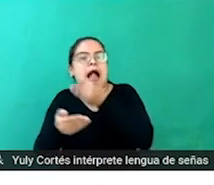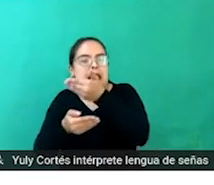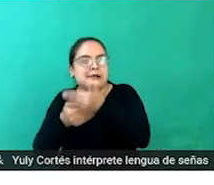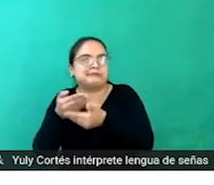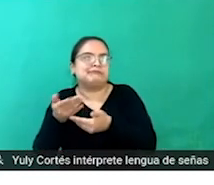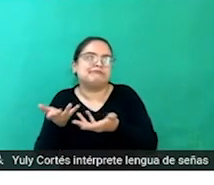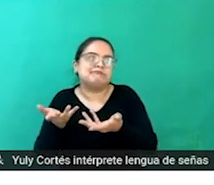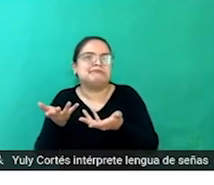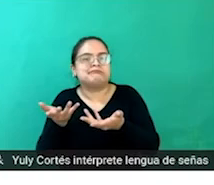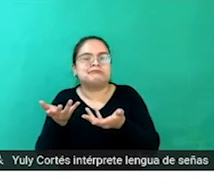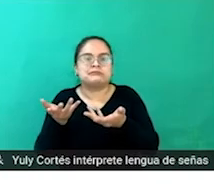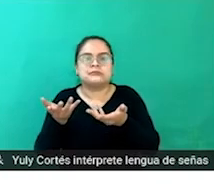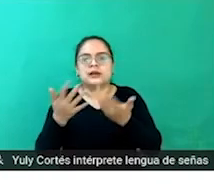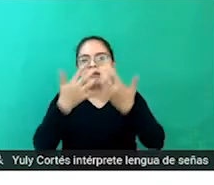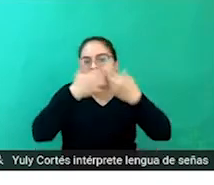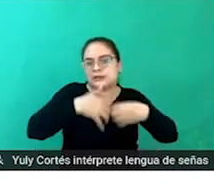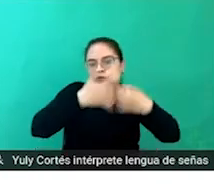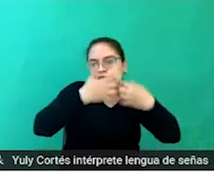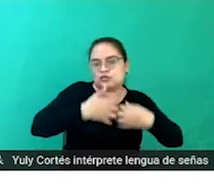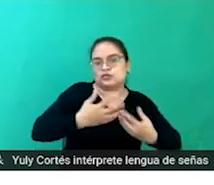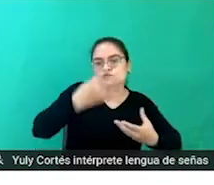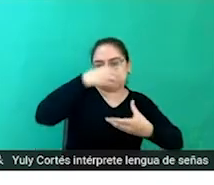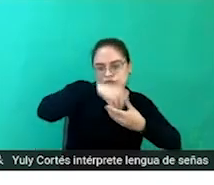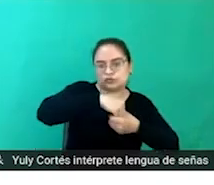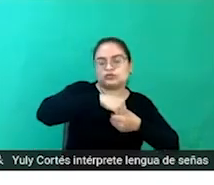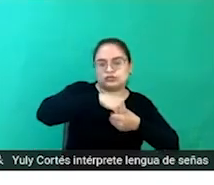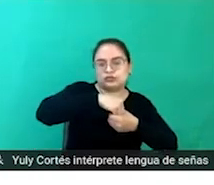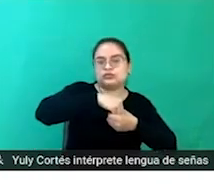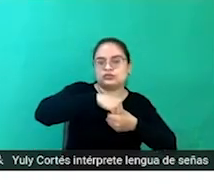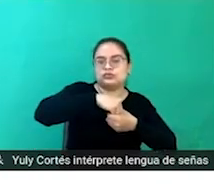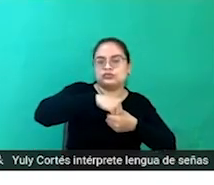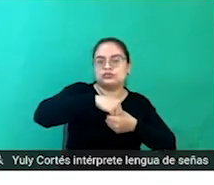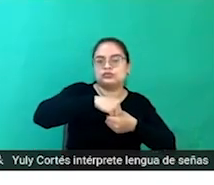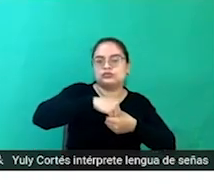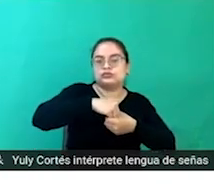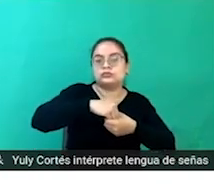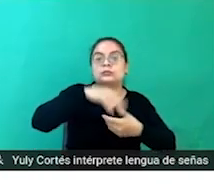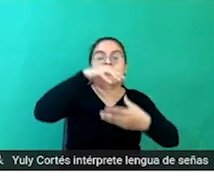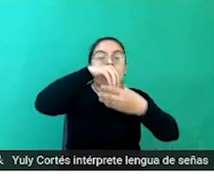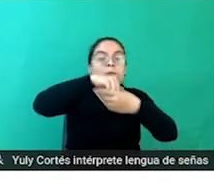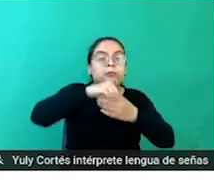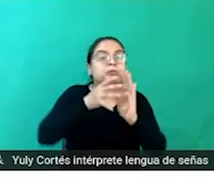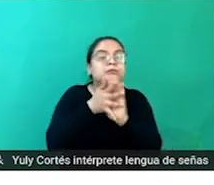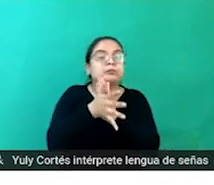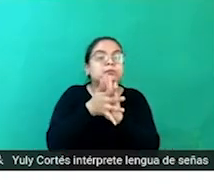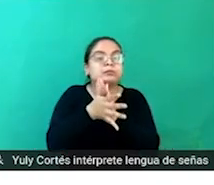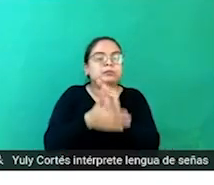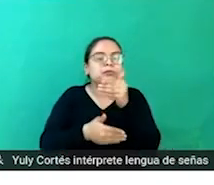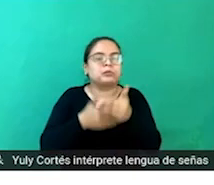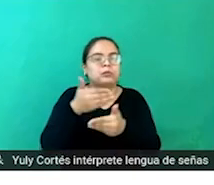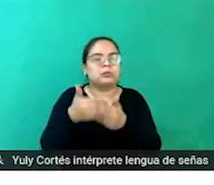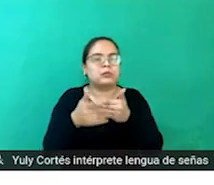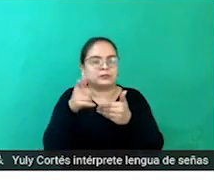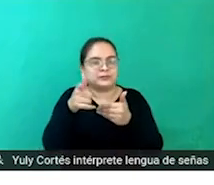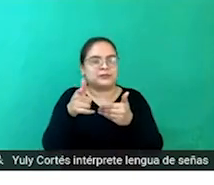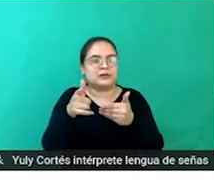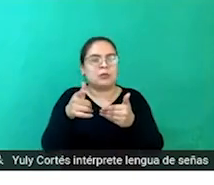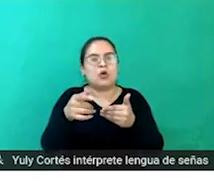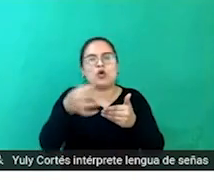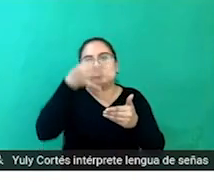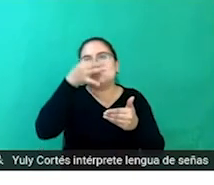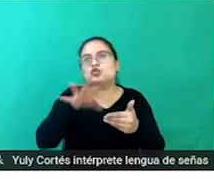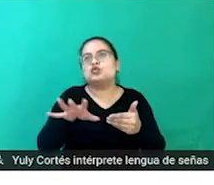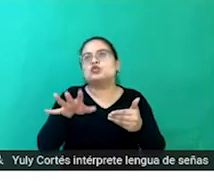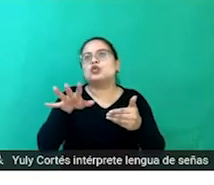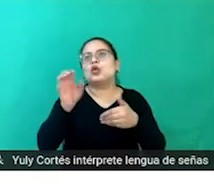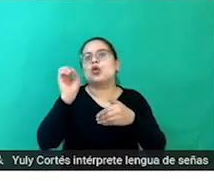los procesos industriales y a la planta como tal, y vamos a tratar de eliminar desechos. Desechos pueden